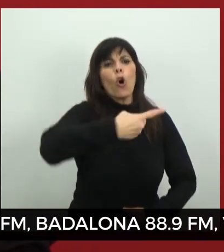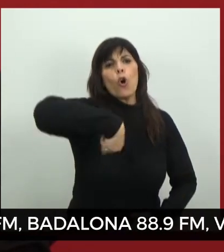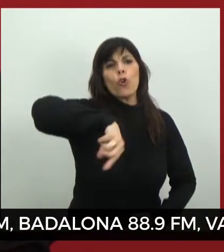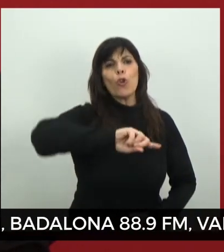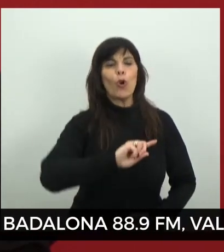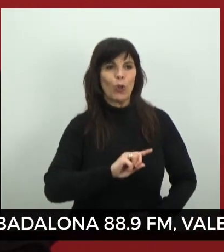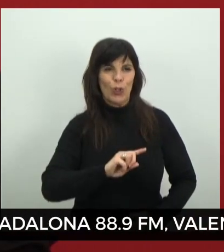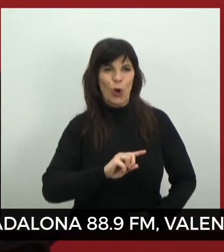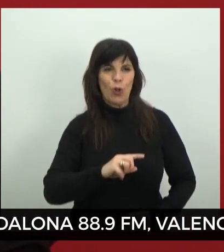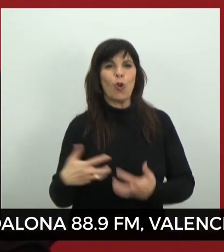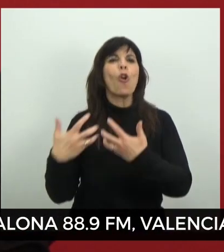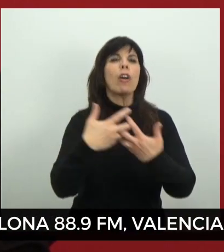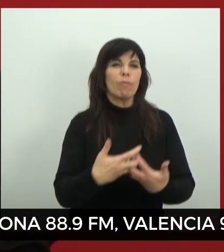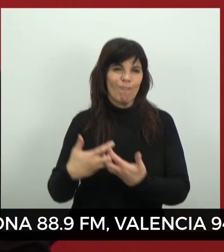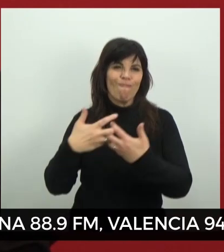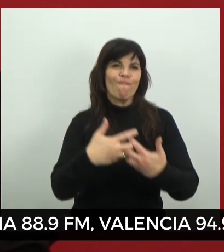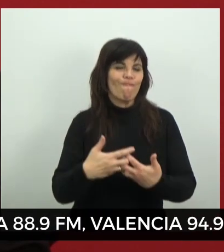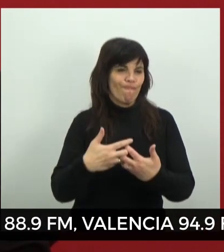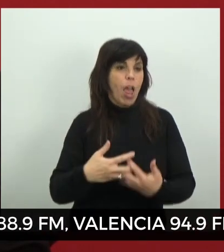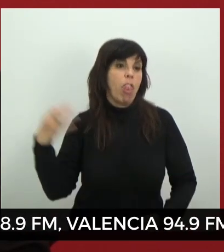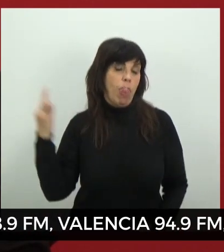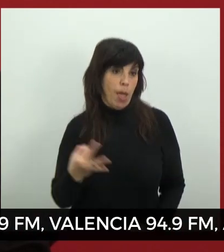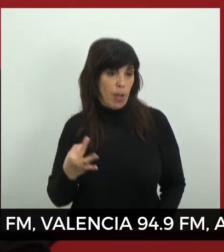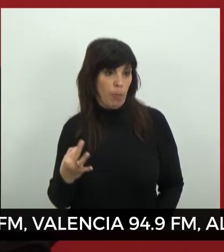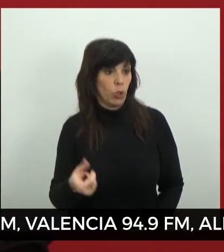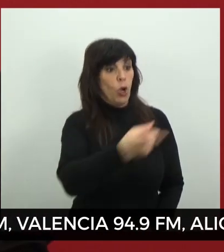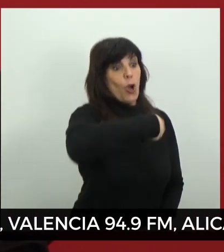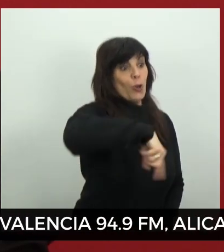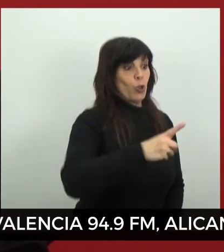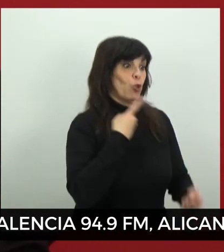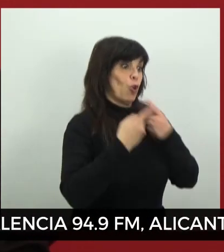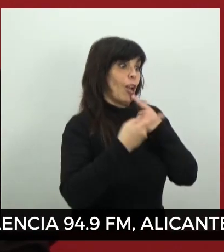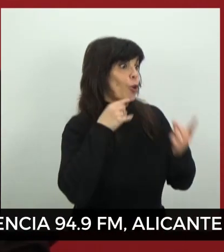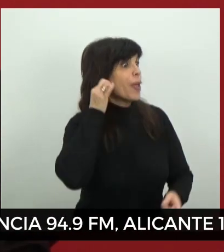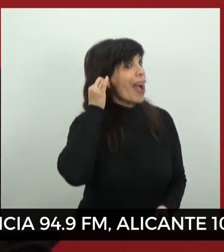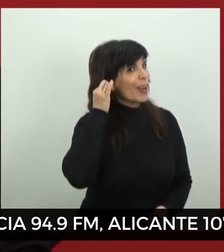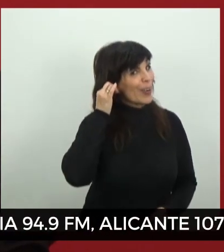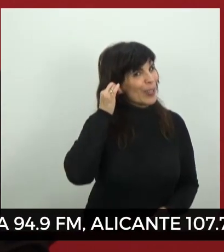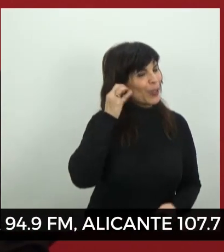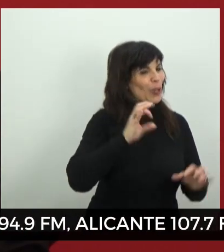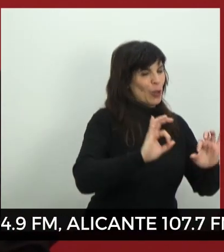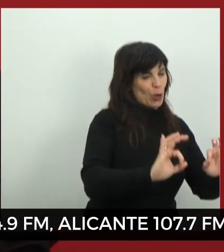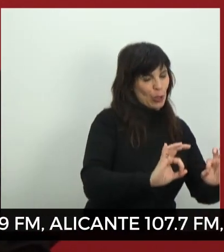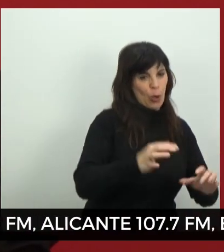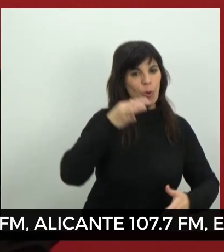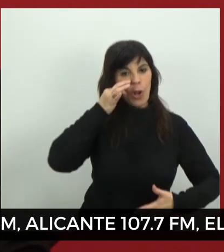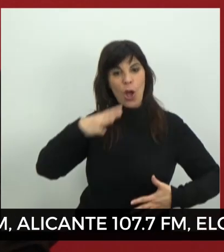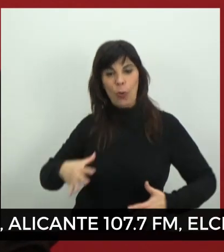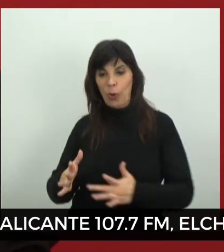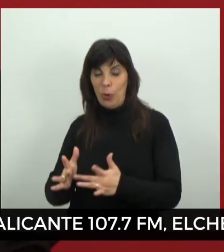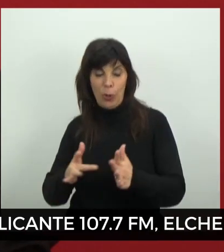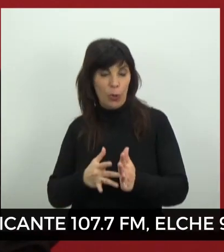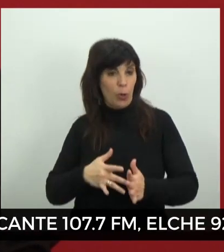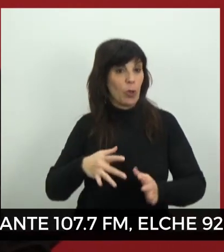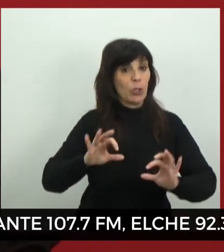novia, sí. Somos el cuerpo, claro. Somos la novia de Jesucristo, claro. Somos el cuerpo de Jesucristo, en